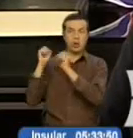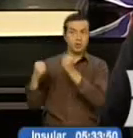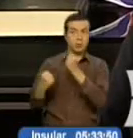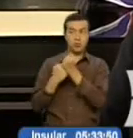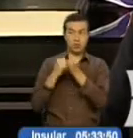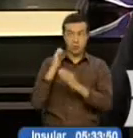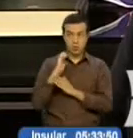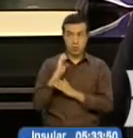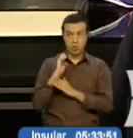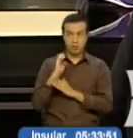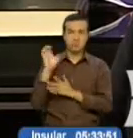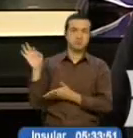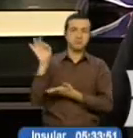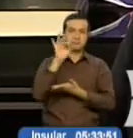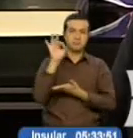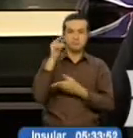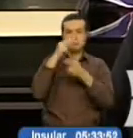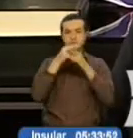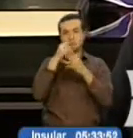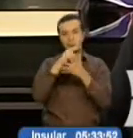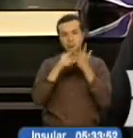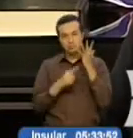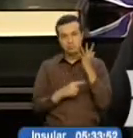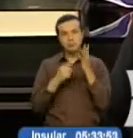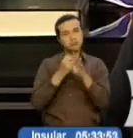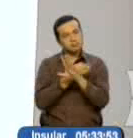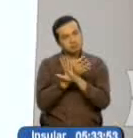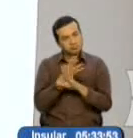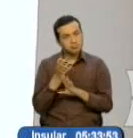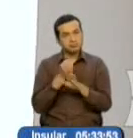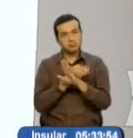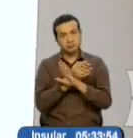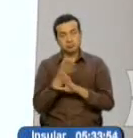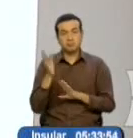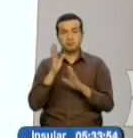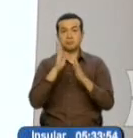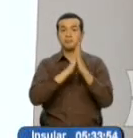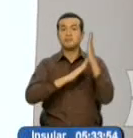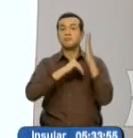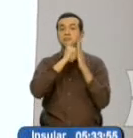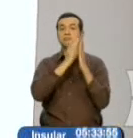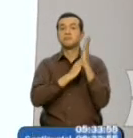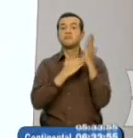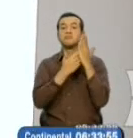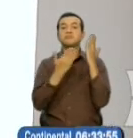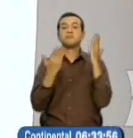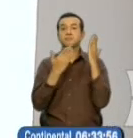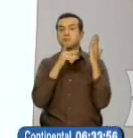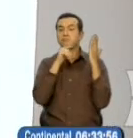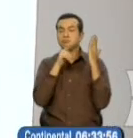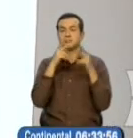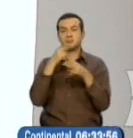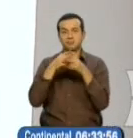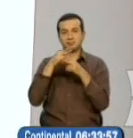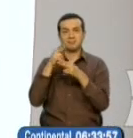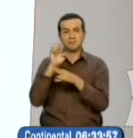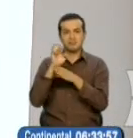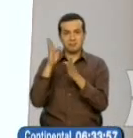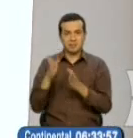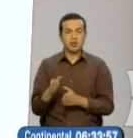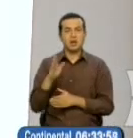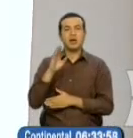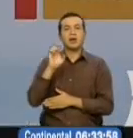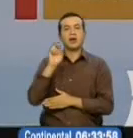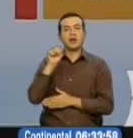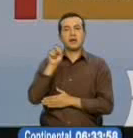aportado al país, y de esa lista se irá sugiriendo. El retrato de Manuel Espejo es un óleo pintado por el artista ecuatoriano Enrique